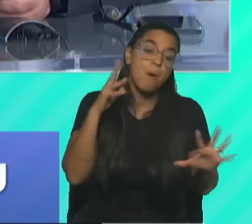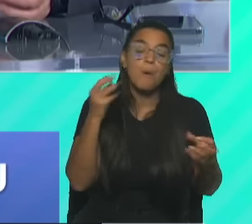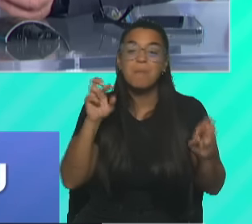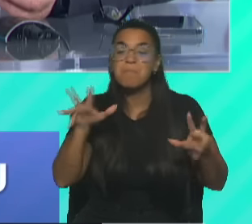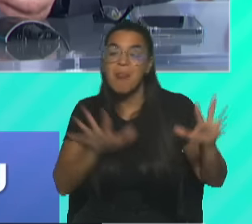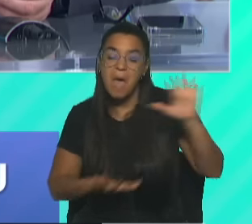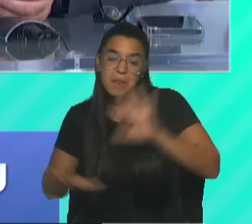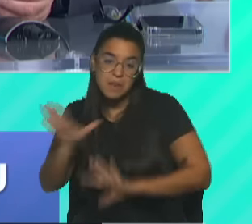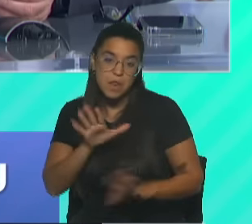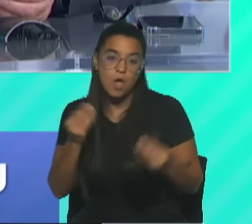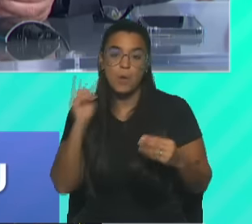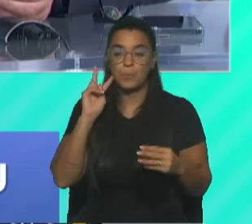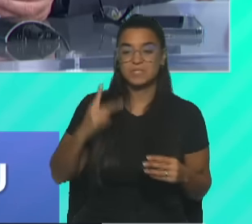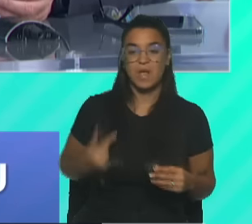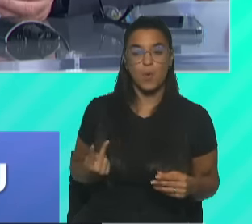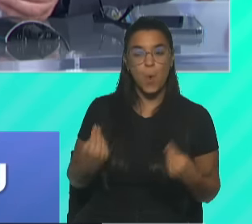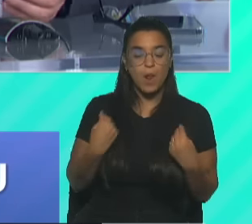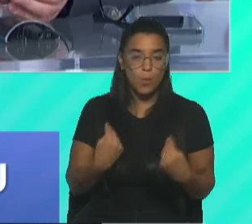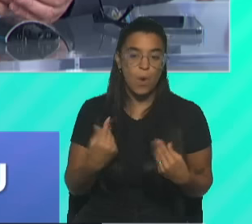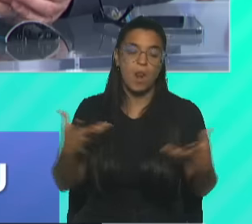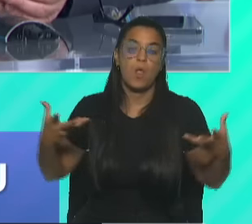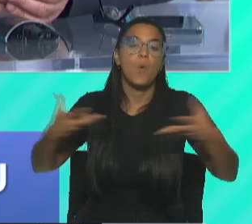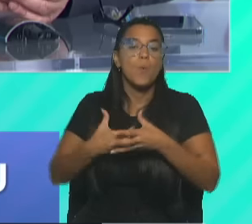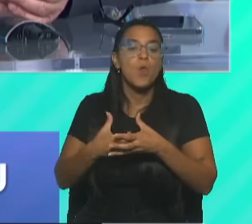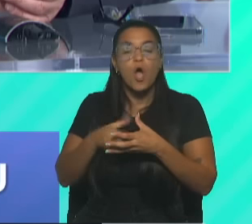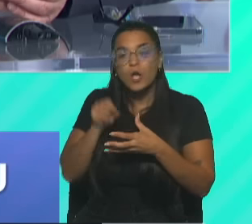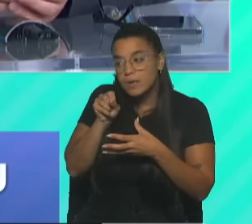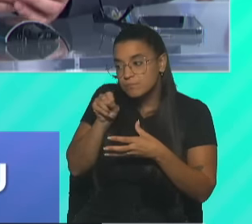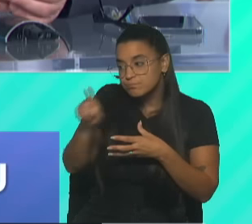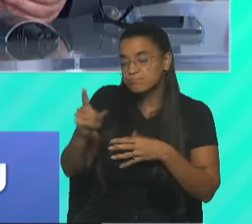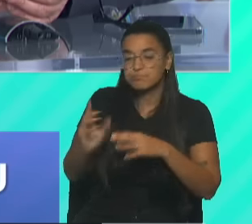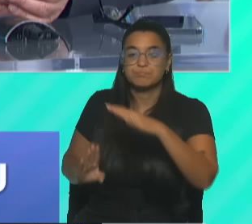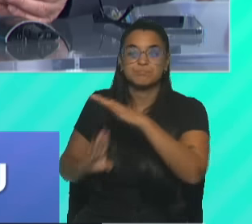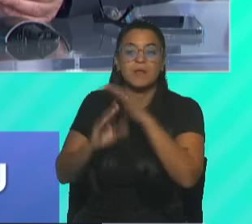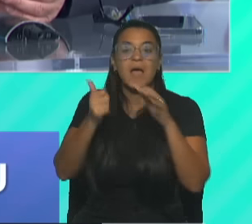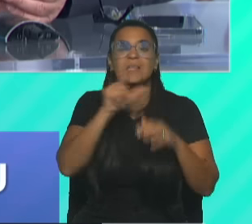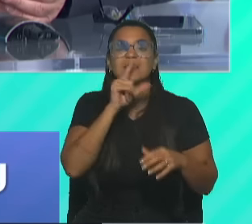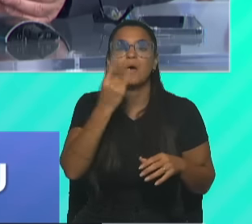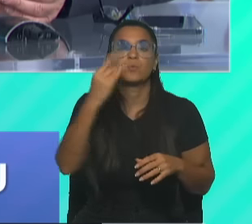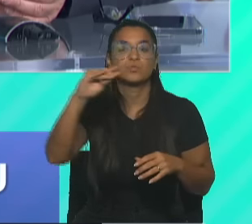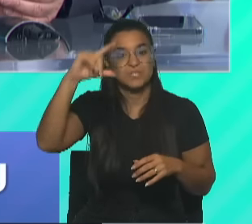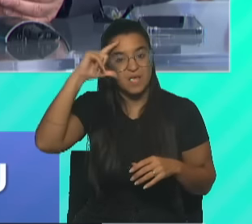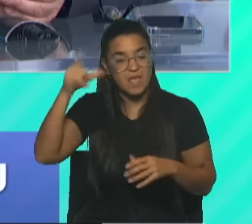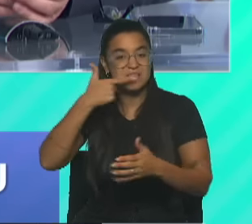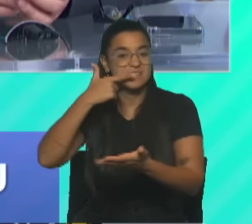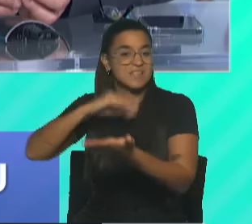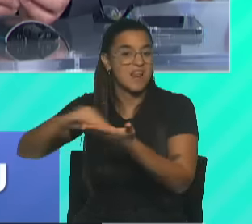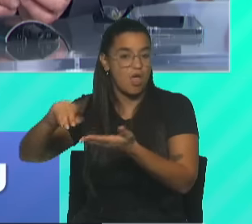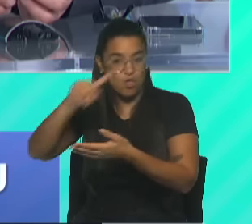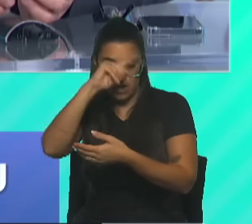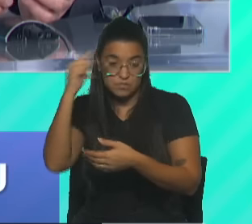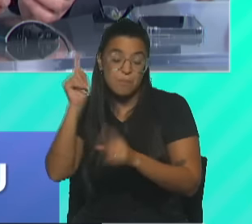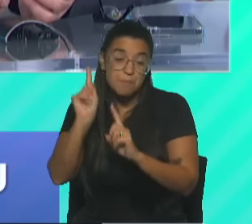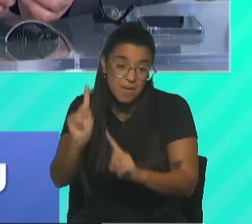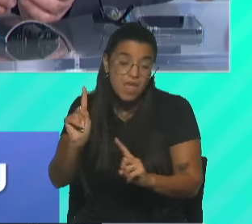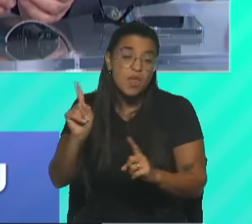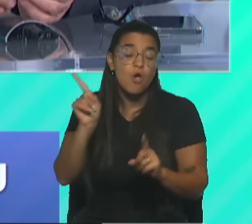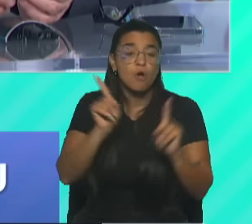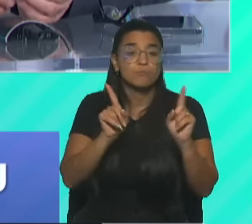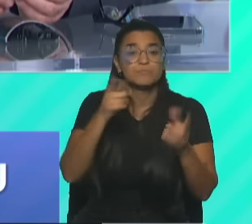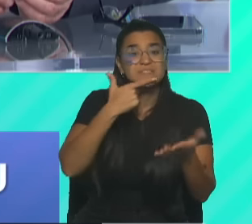trategia de Victoria villarruel y del bloque que encabeza Ezequiel at tauche en el senado nacional Pero hay un número importante de